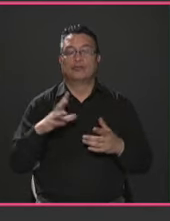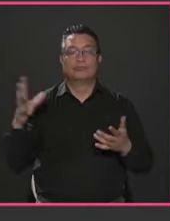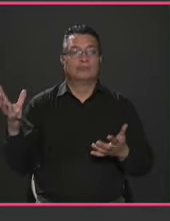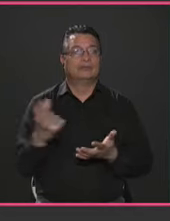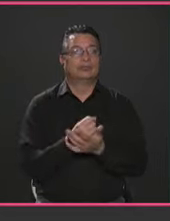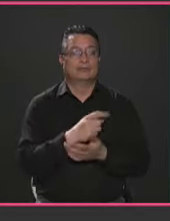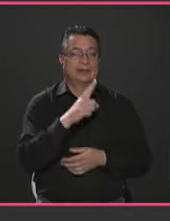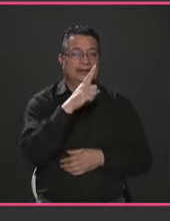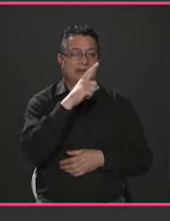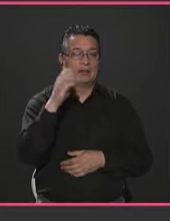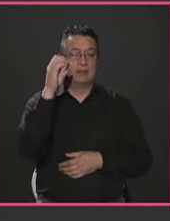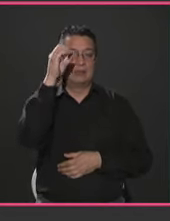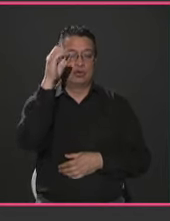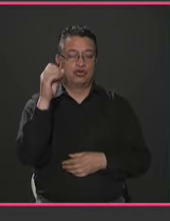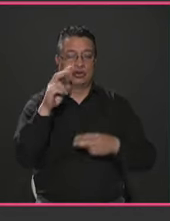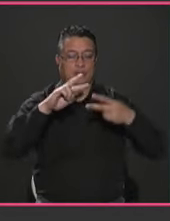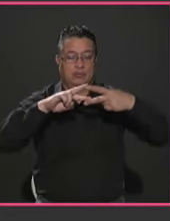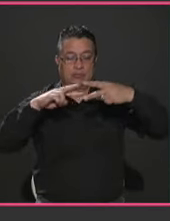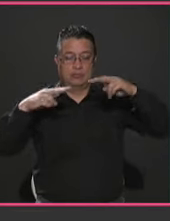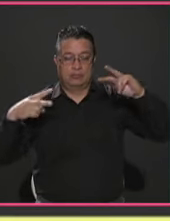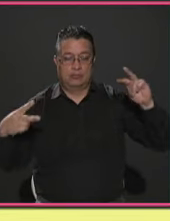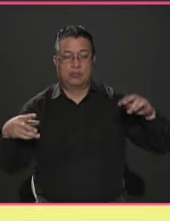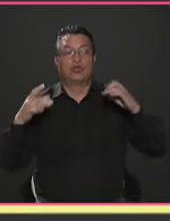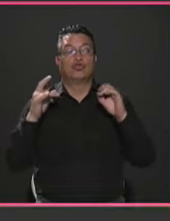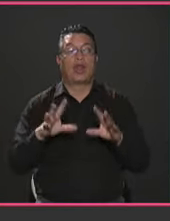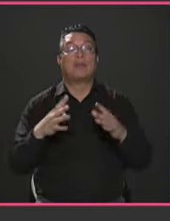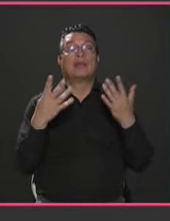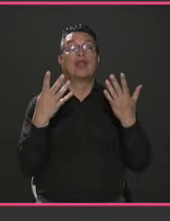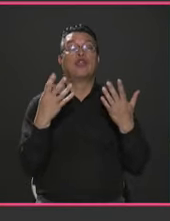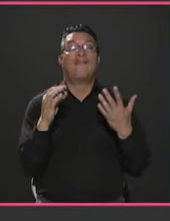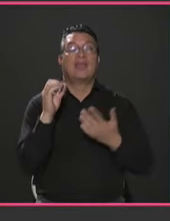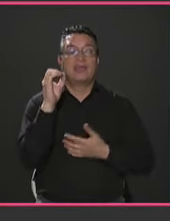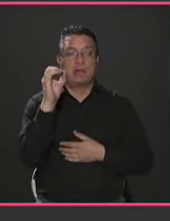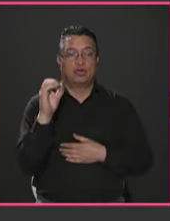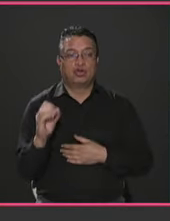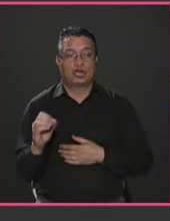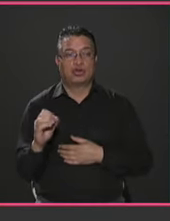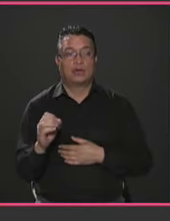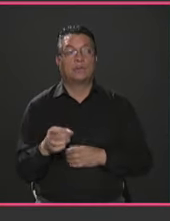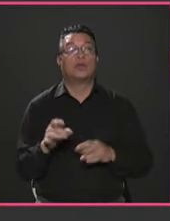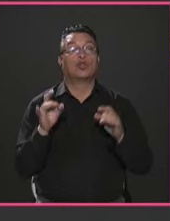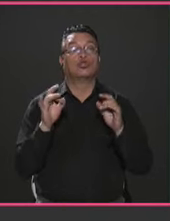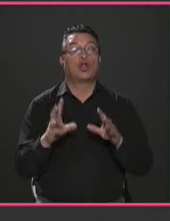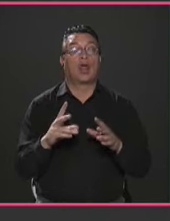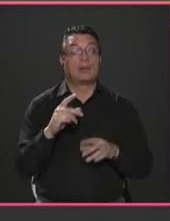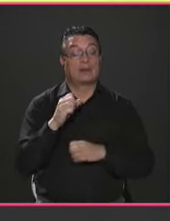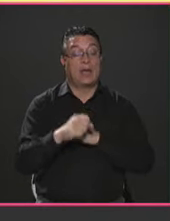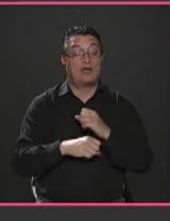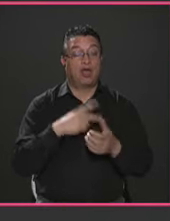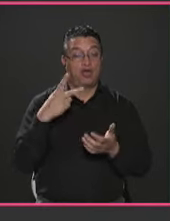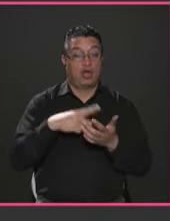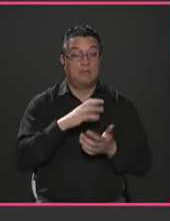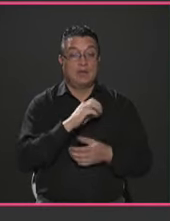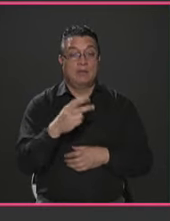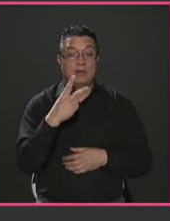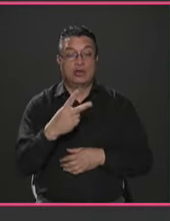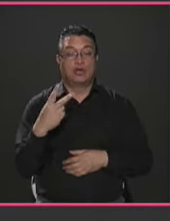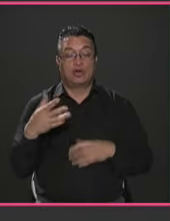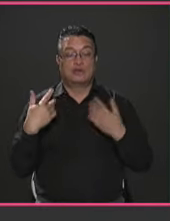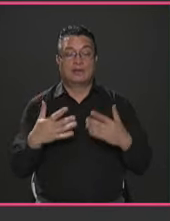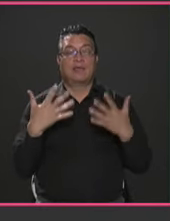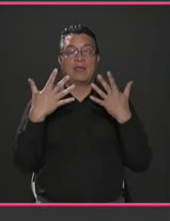completar el 100% de la secuencia solo se logró completar un 90 solo el año 2022 se logró completar ese